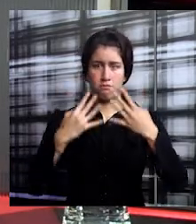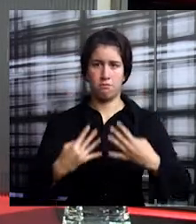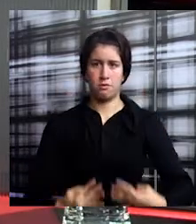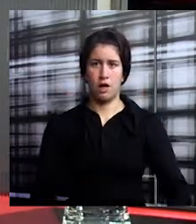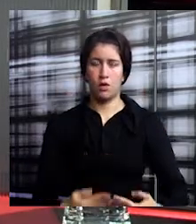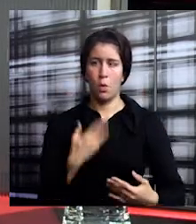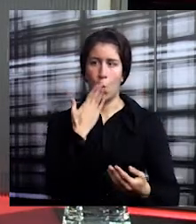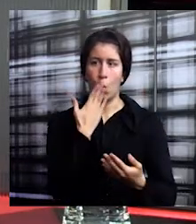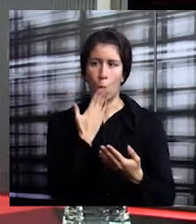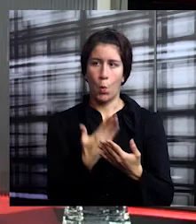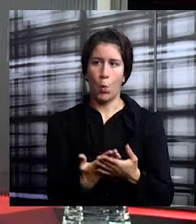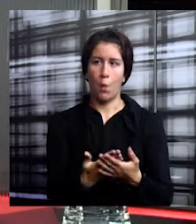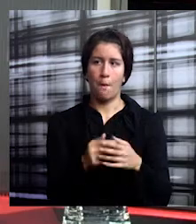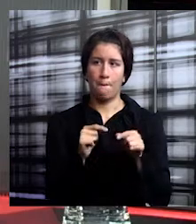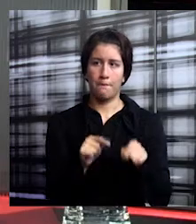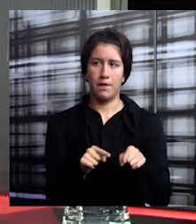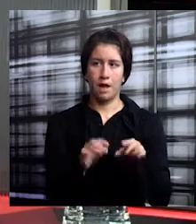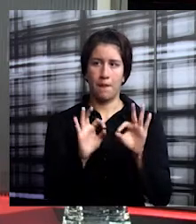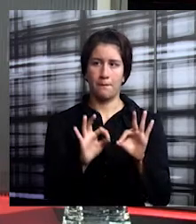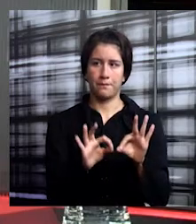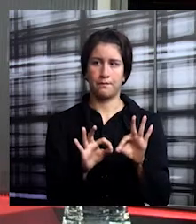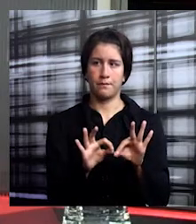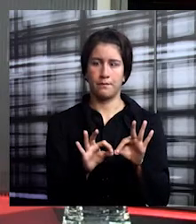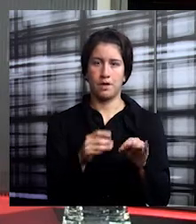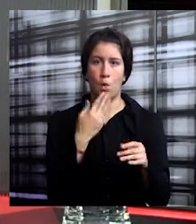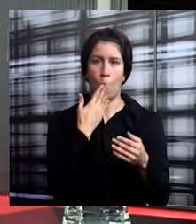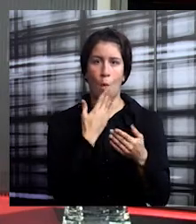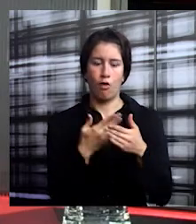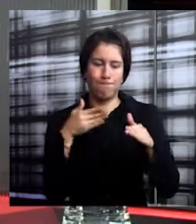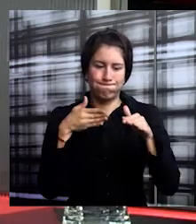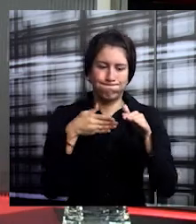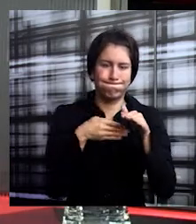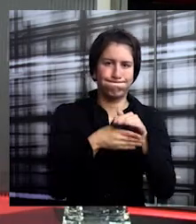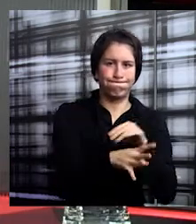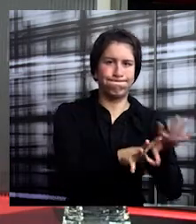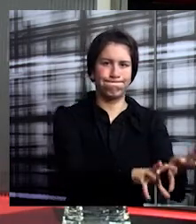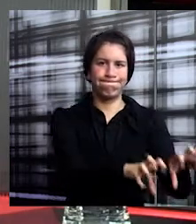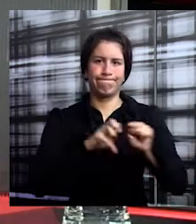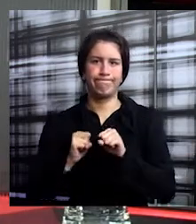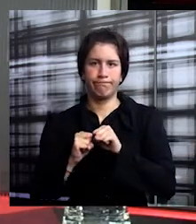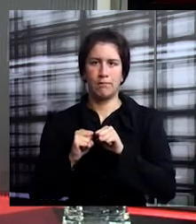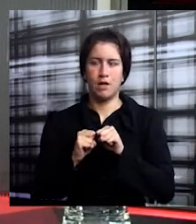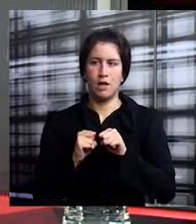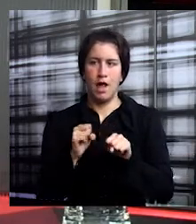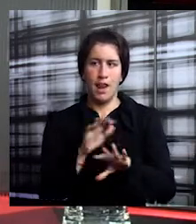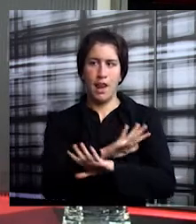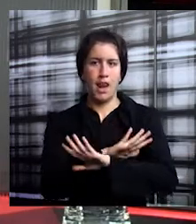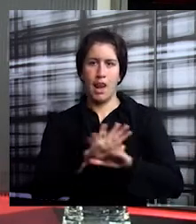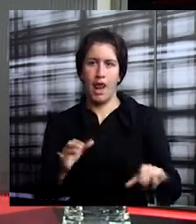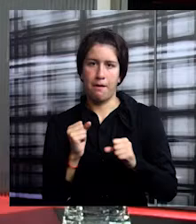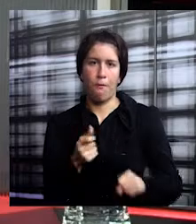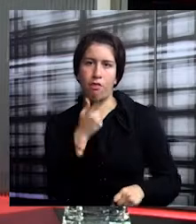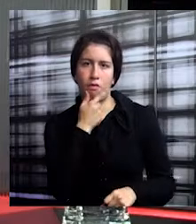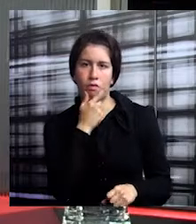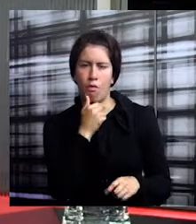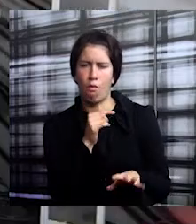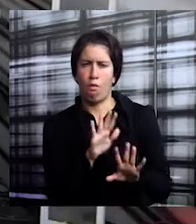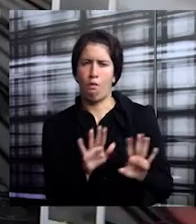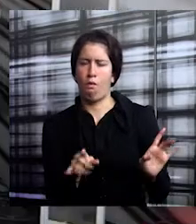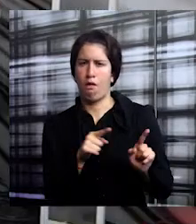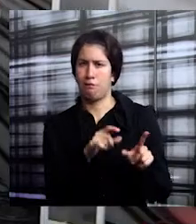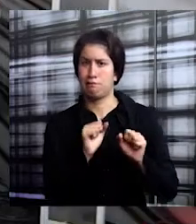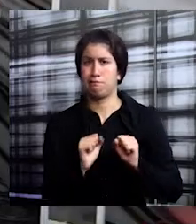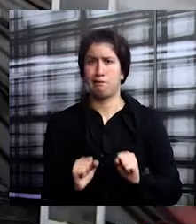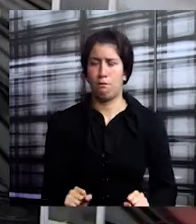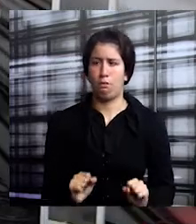la condición exacta para que se entre a saquear. Respecto de eso, nadie puede poner en duda tampoco que se pueden y deben ejercer